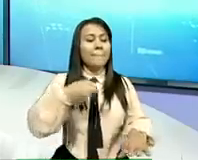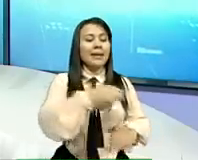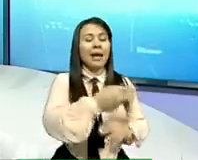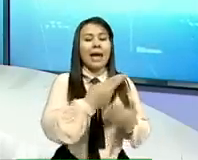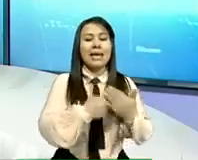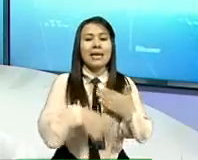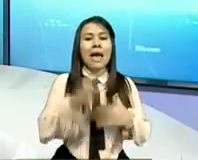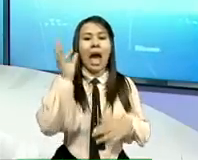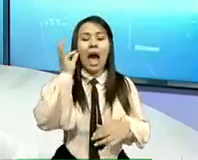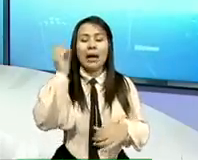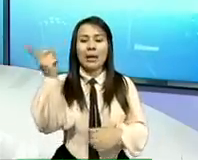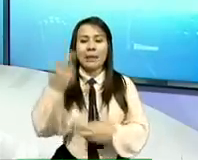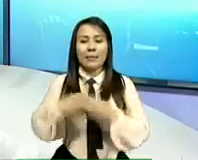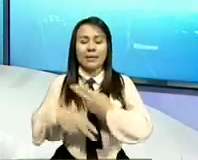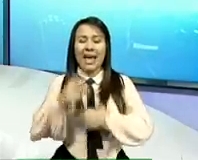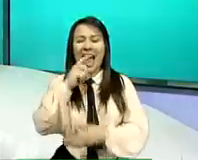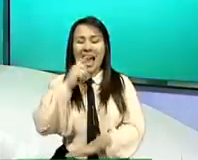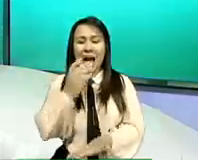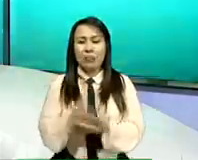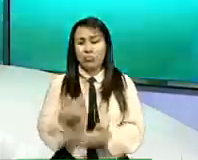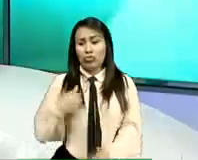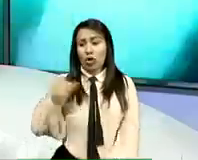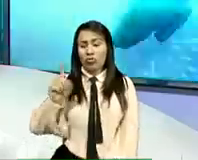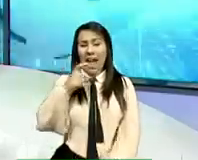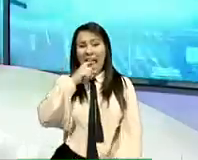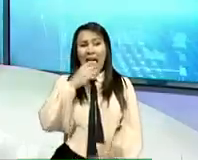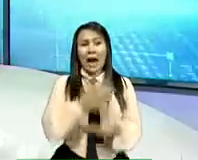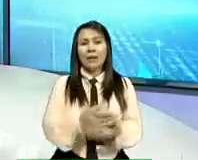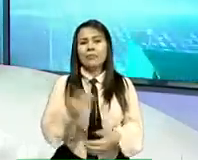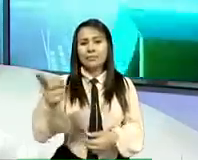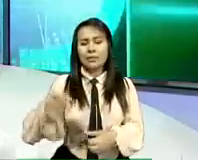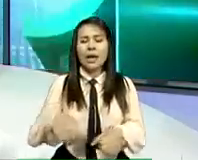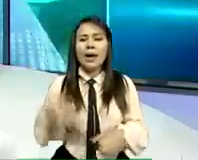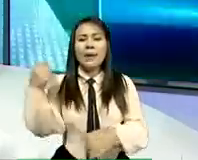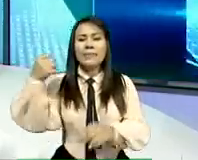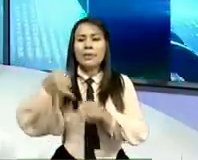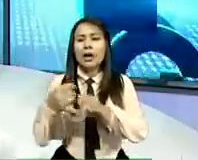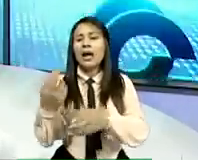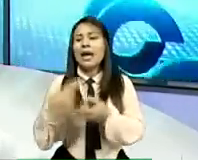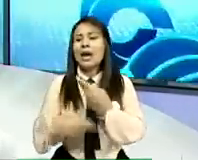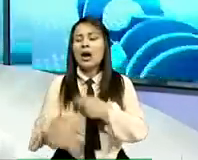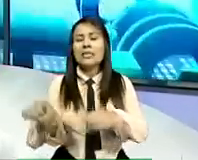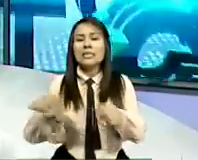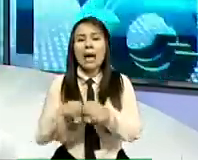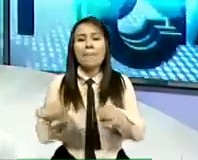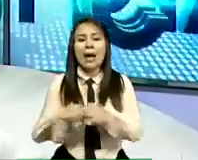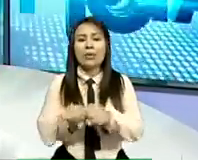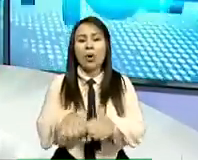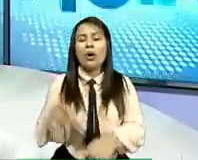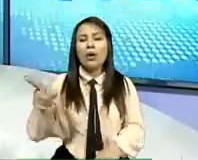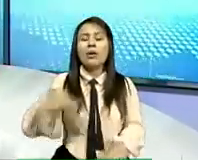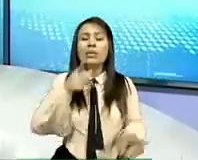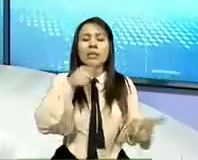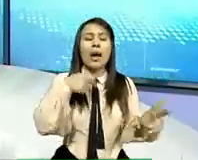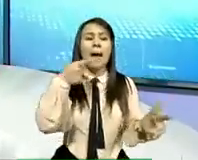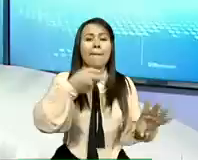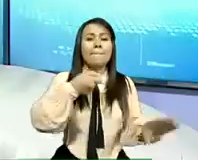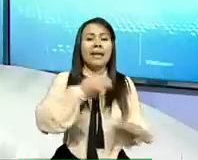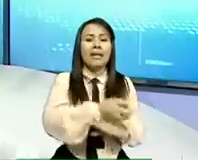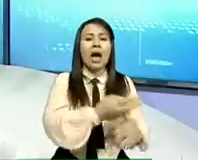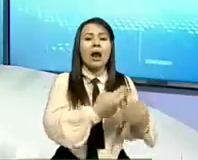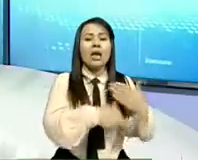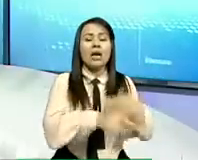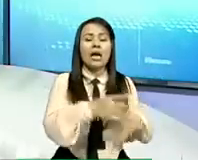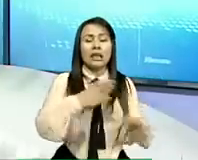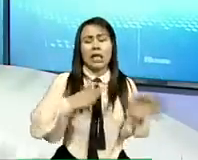del carnicero, yo no soy carnicero; violaron a la hija del zapatero, y yo no soy zapatero; mataron al señor de la tienda de la esquina, y a